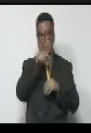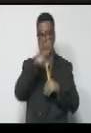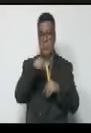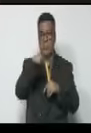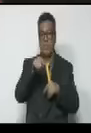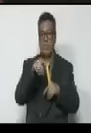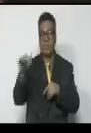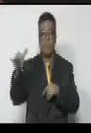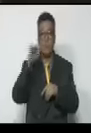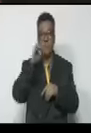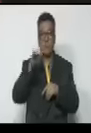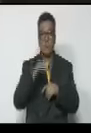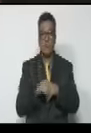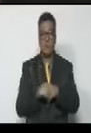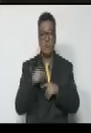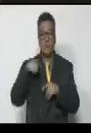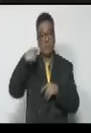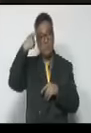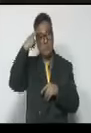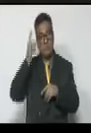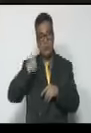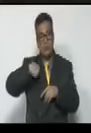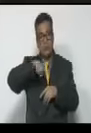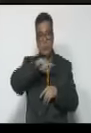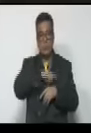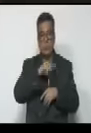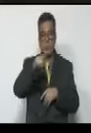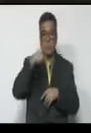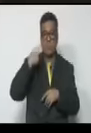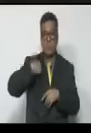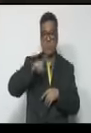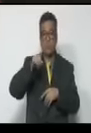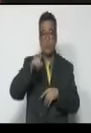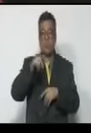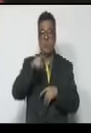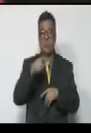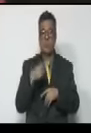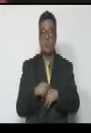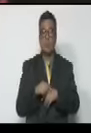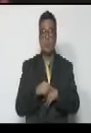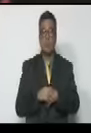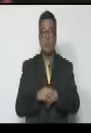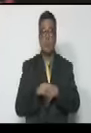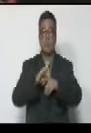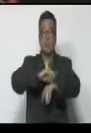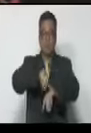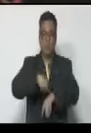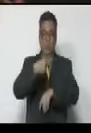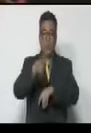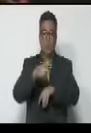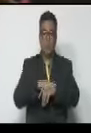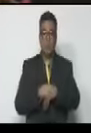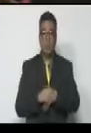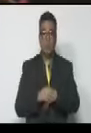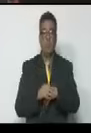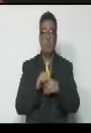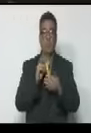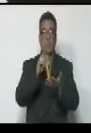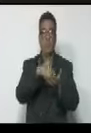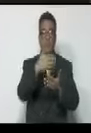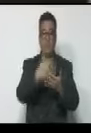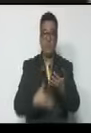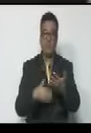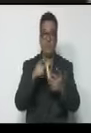lo informa y creo que nosotros debemos defender la dignidad de nuestro país. Luego aparece